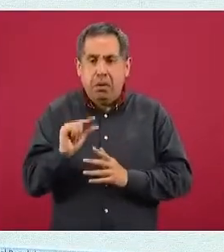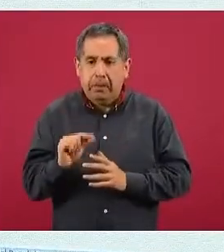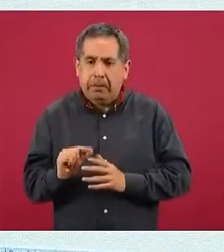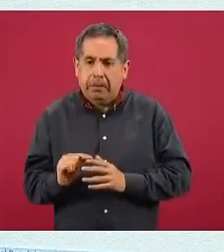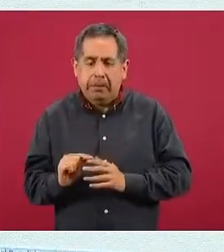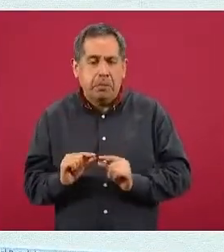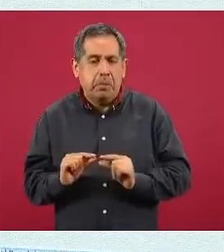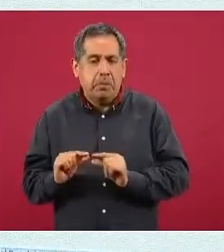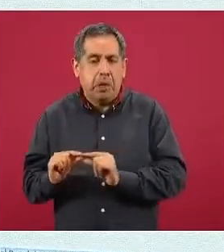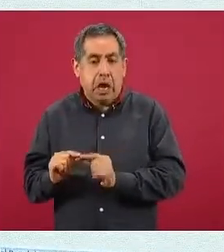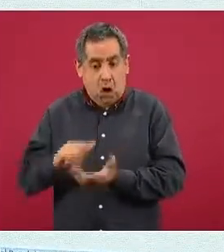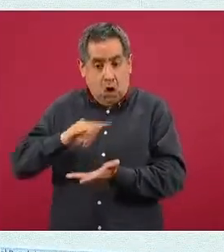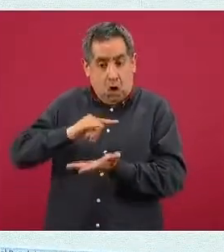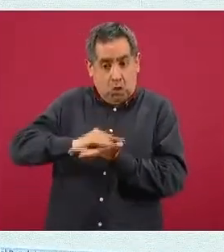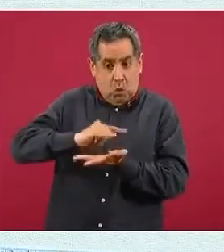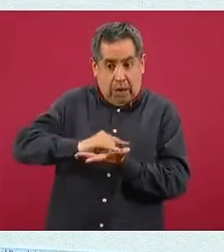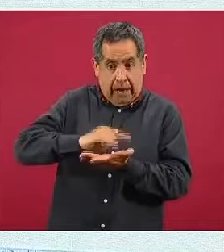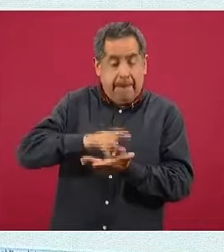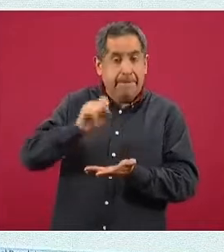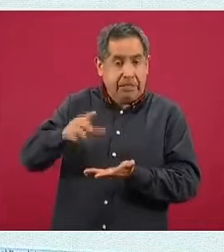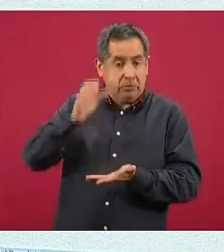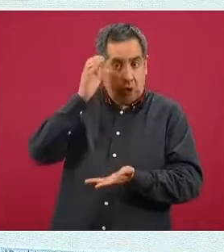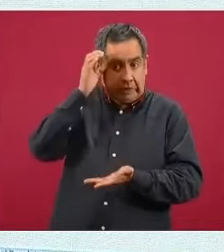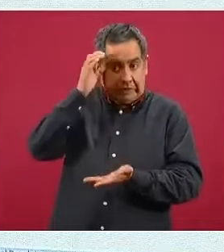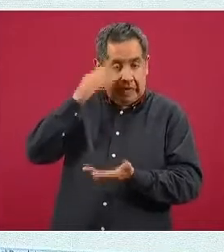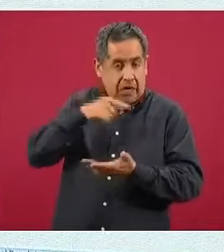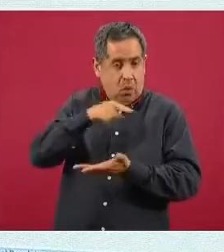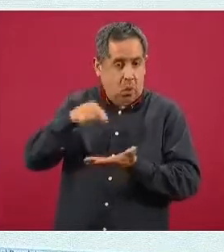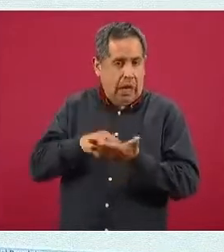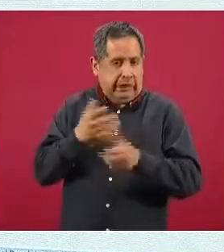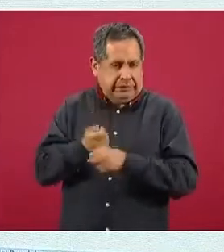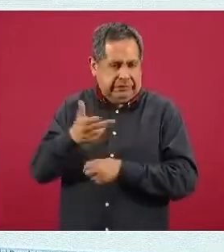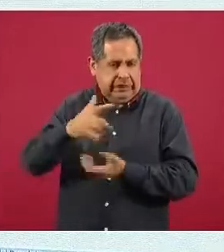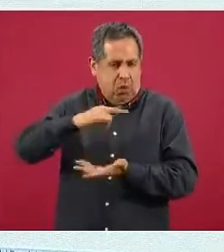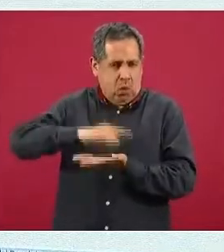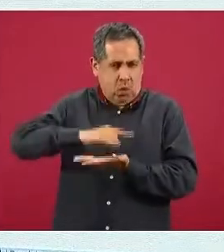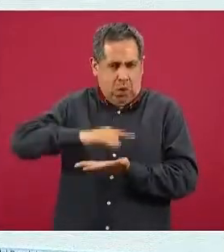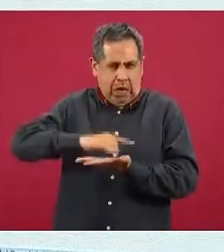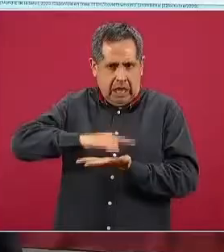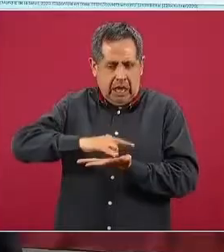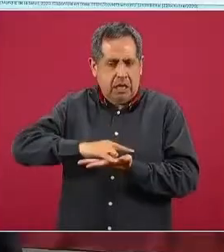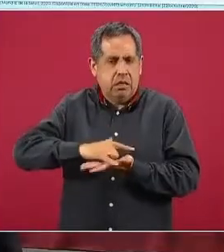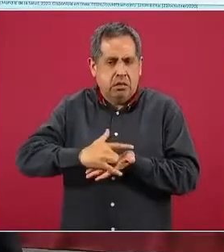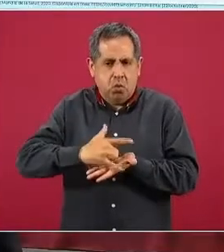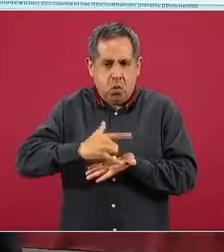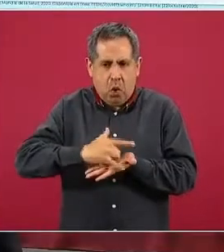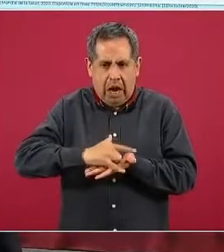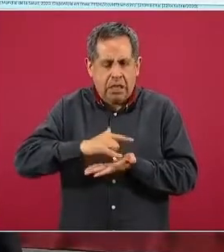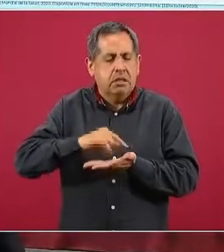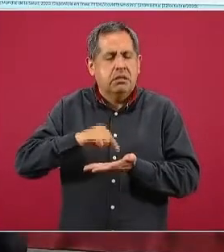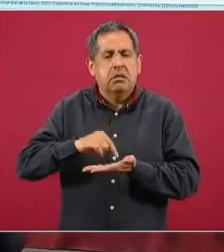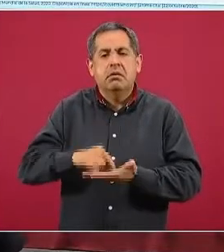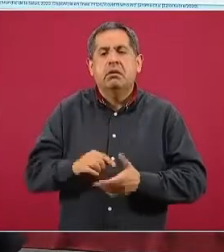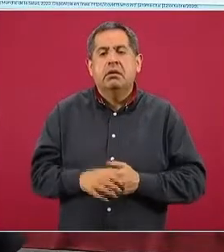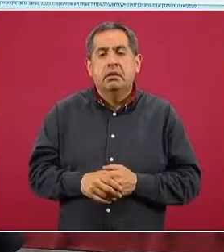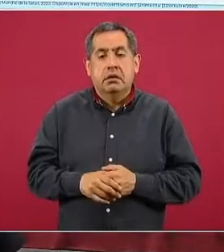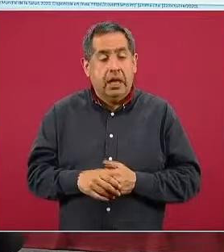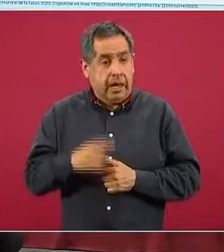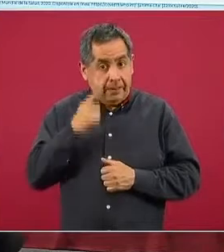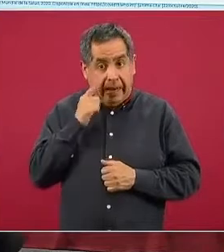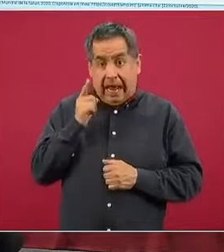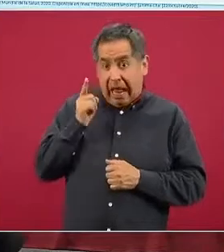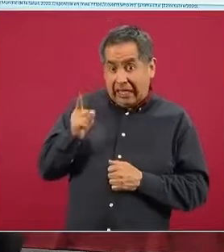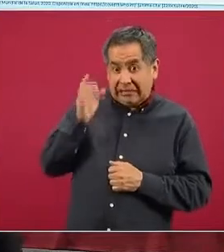intensidad en la región de Wuhan, en la provincia de Hubei. Importantísimo no perder de vista que aunque estos son los datos